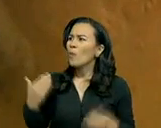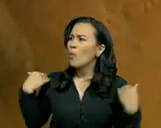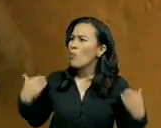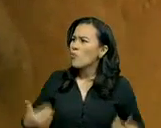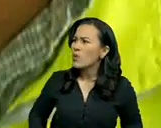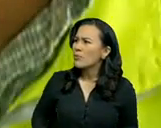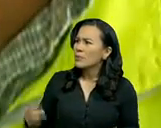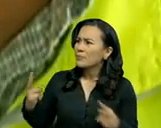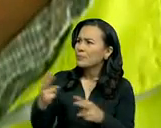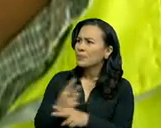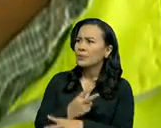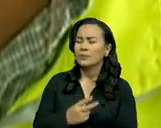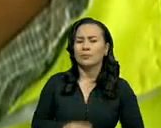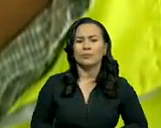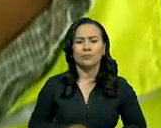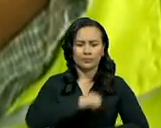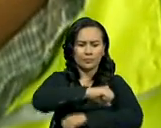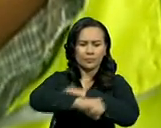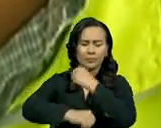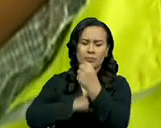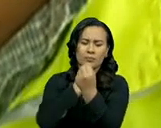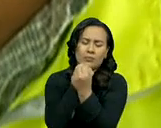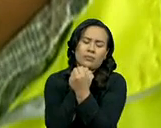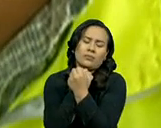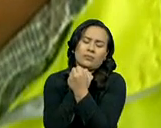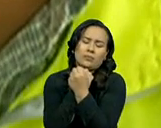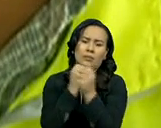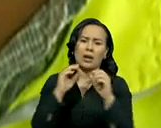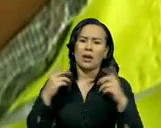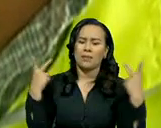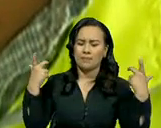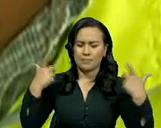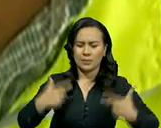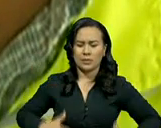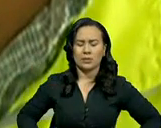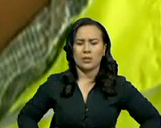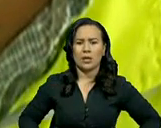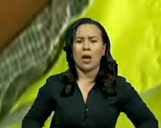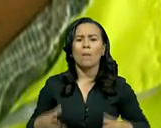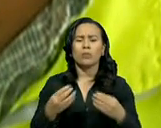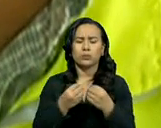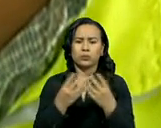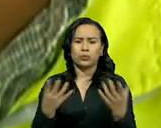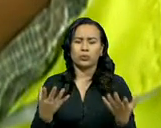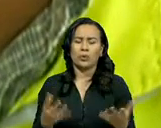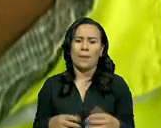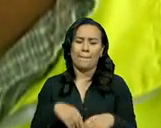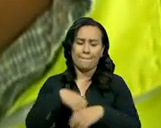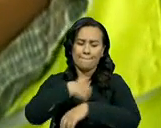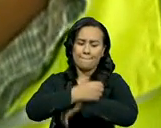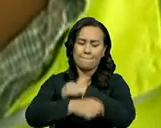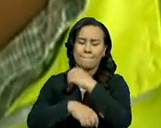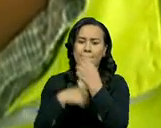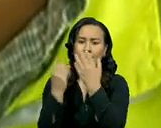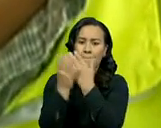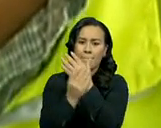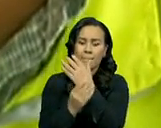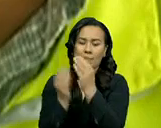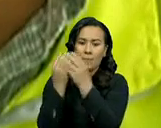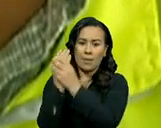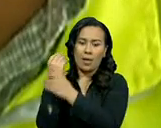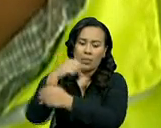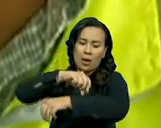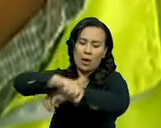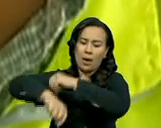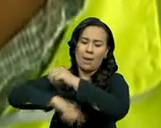cadáver. Podemos observar que es una escena cerrada, donde la víctima se encontraban las manos y pies maniatados